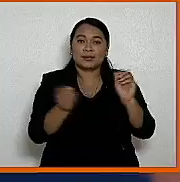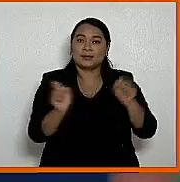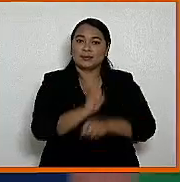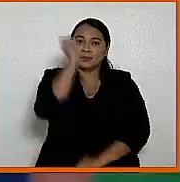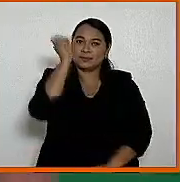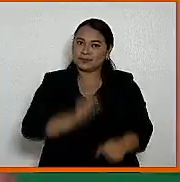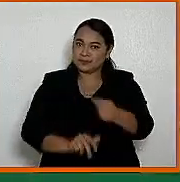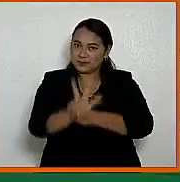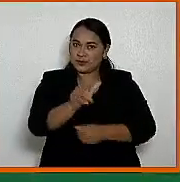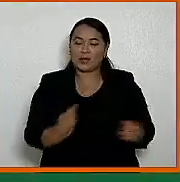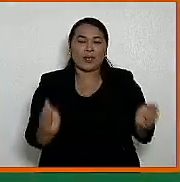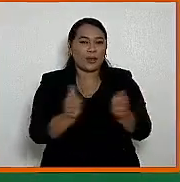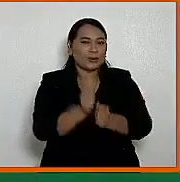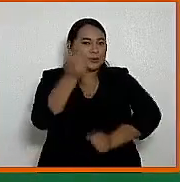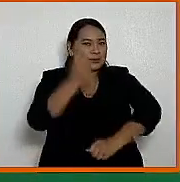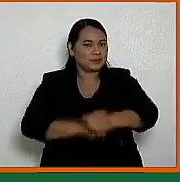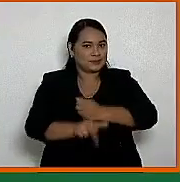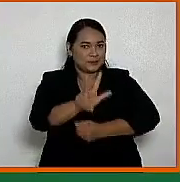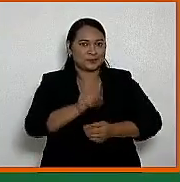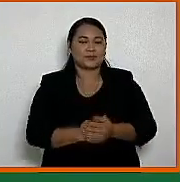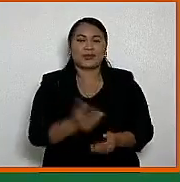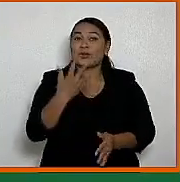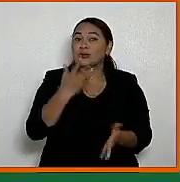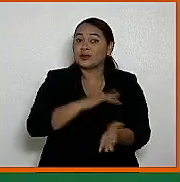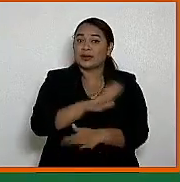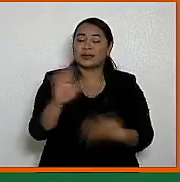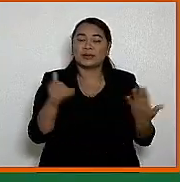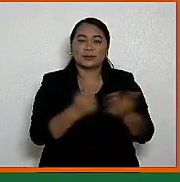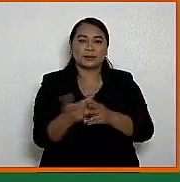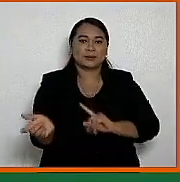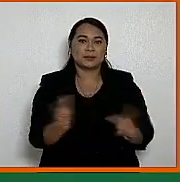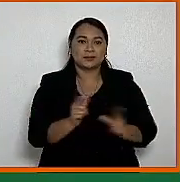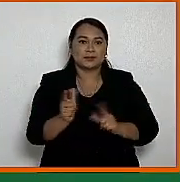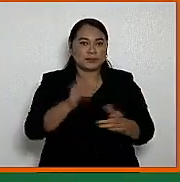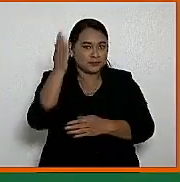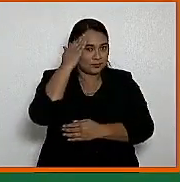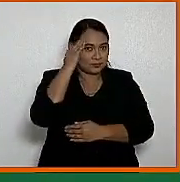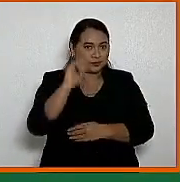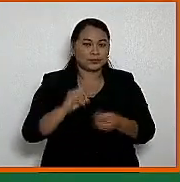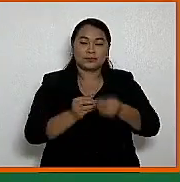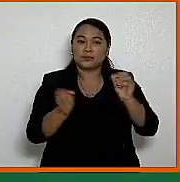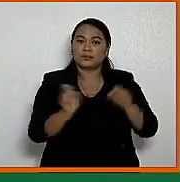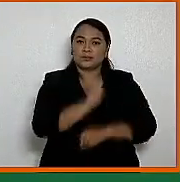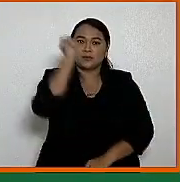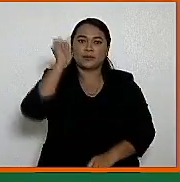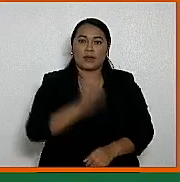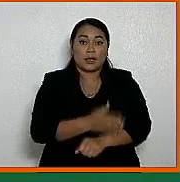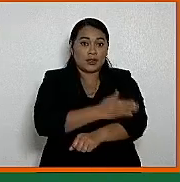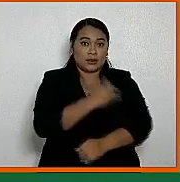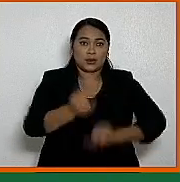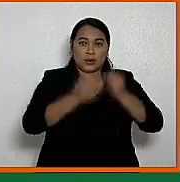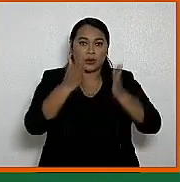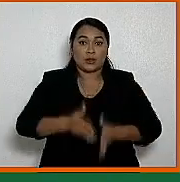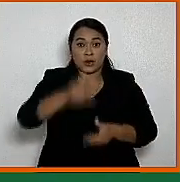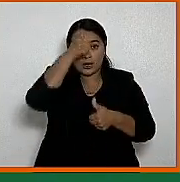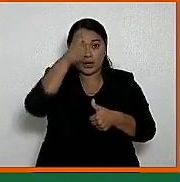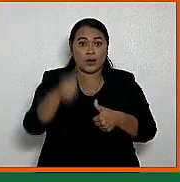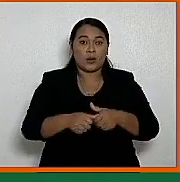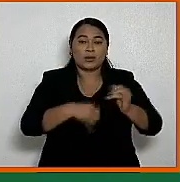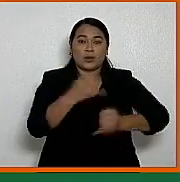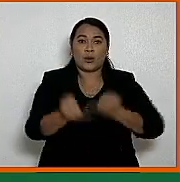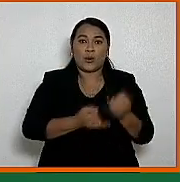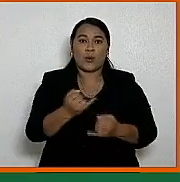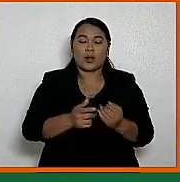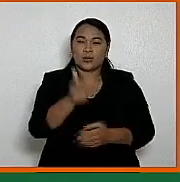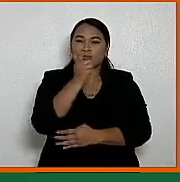números ganadores junto a Pega 3. Te deseo mucha suerte porque tu primer número ganador. Pero antes, querido jugador, no se te vaya a olvidar jugar Loto en